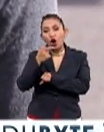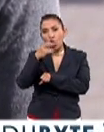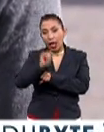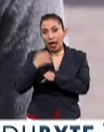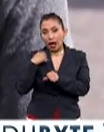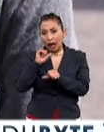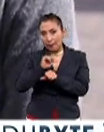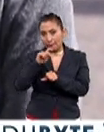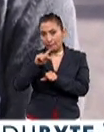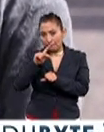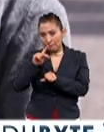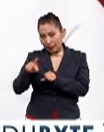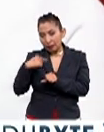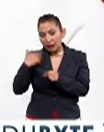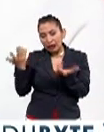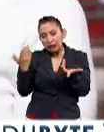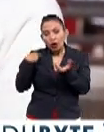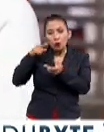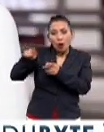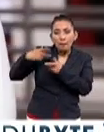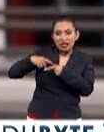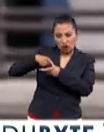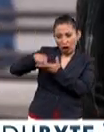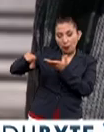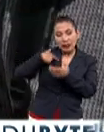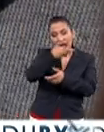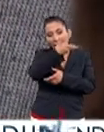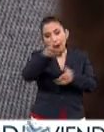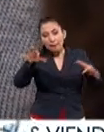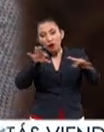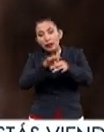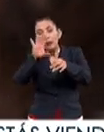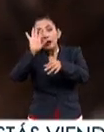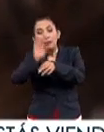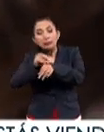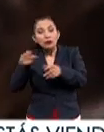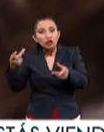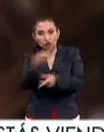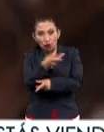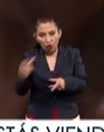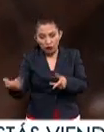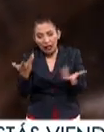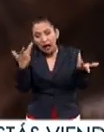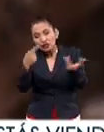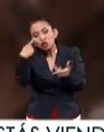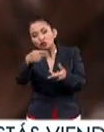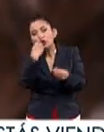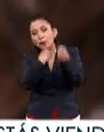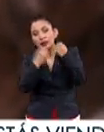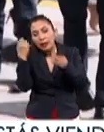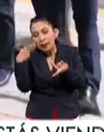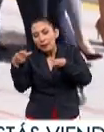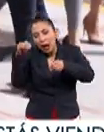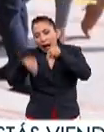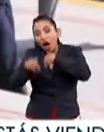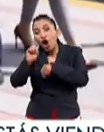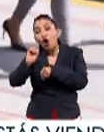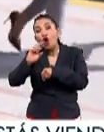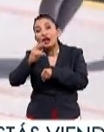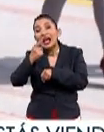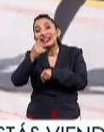una aplicación que acerca a consumidores y agricultores y permite que las personas produzcan sus propios alimentos orgánicos,